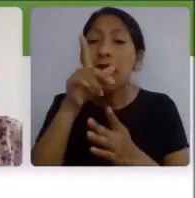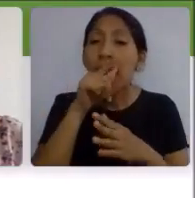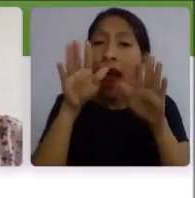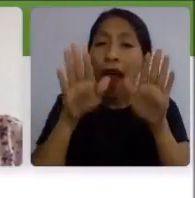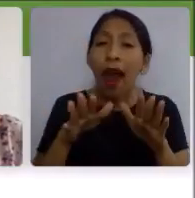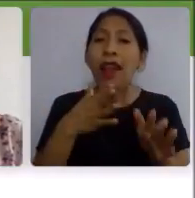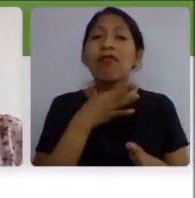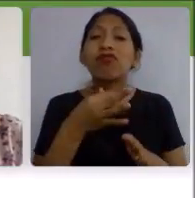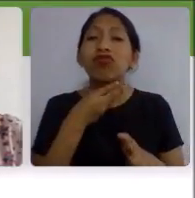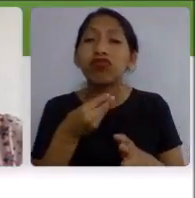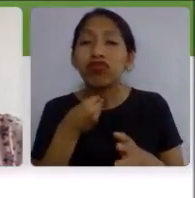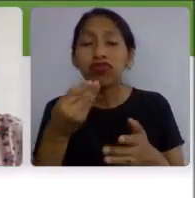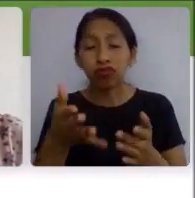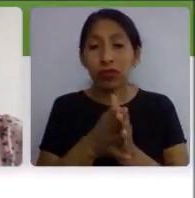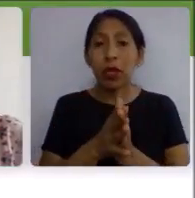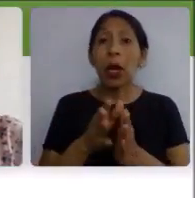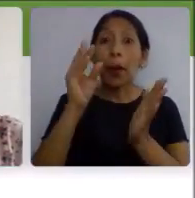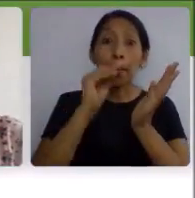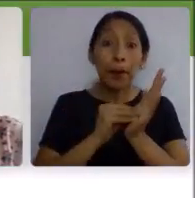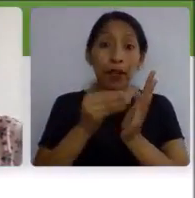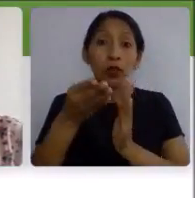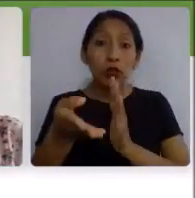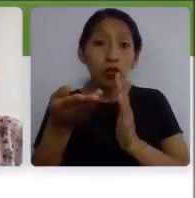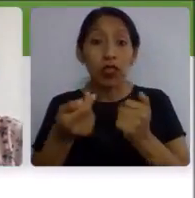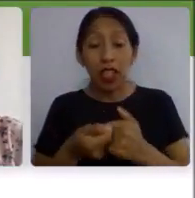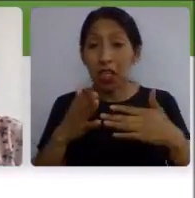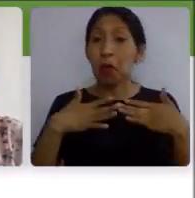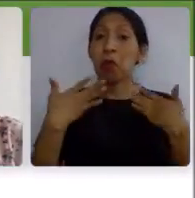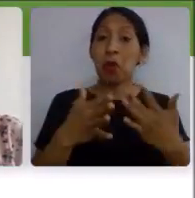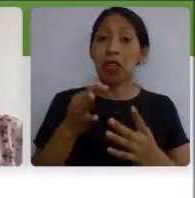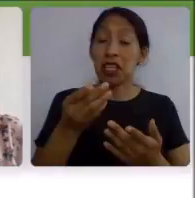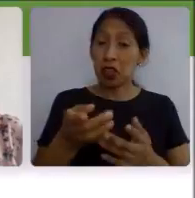poco a la especialización que ustedes también puedan tener.